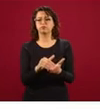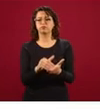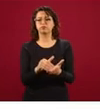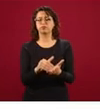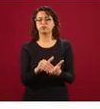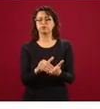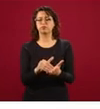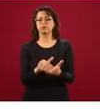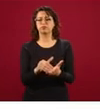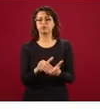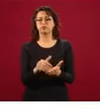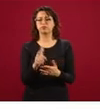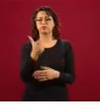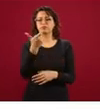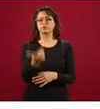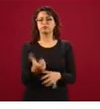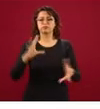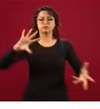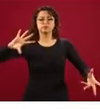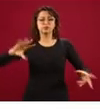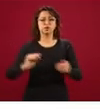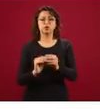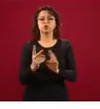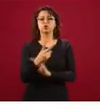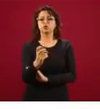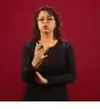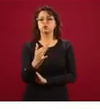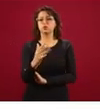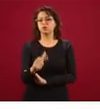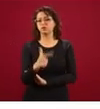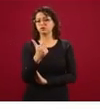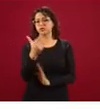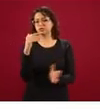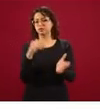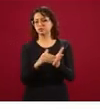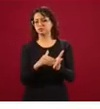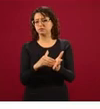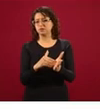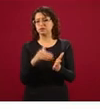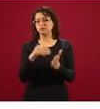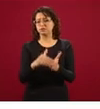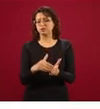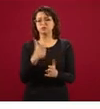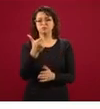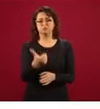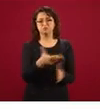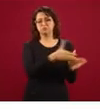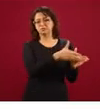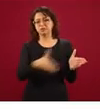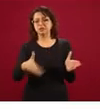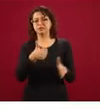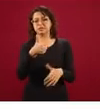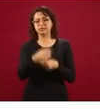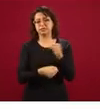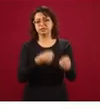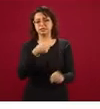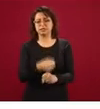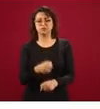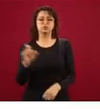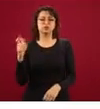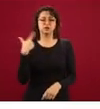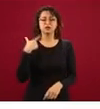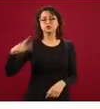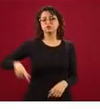51 mil millones de pesos, un acumulado de 257 mil millones de pesos a lo largo del sexenio anterior para la compra de